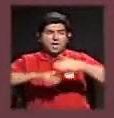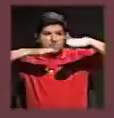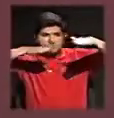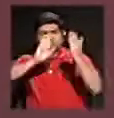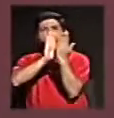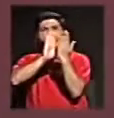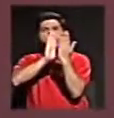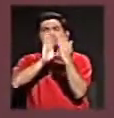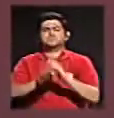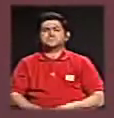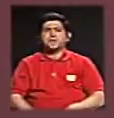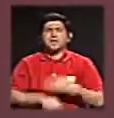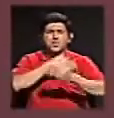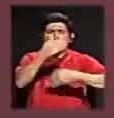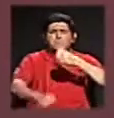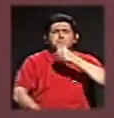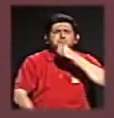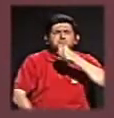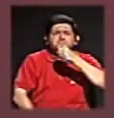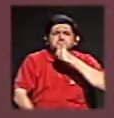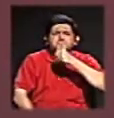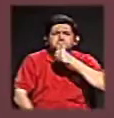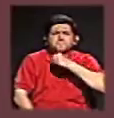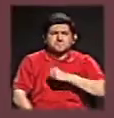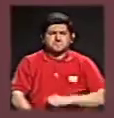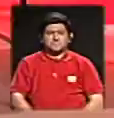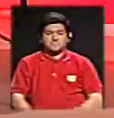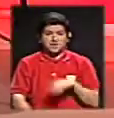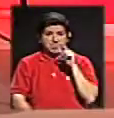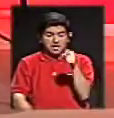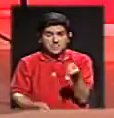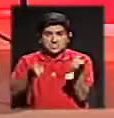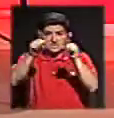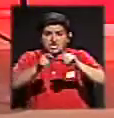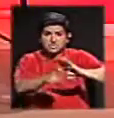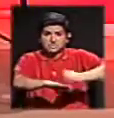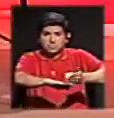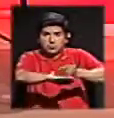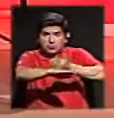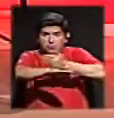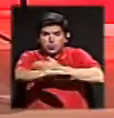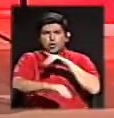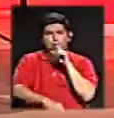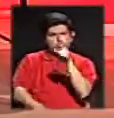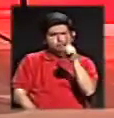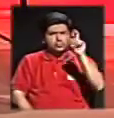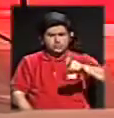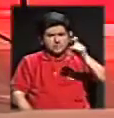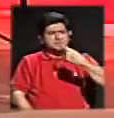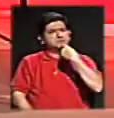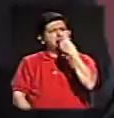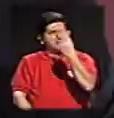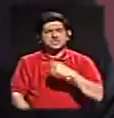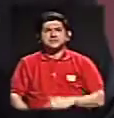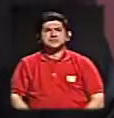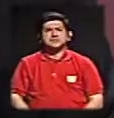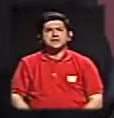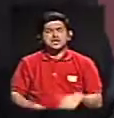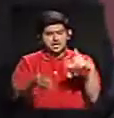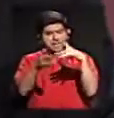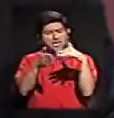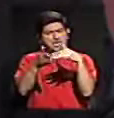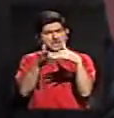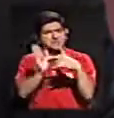enfrentar el envejecimiento que está aumentando. Ustedes precisamente señalan en el